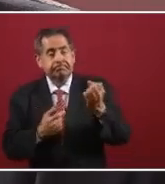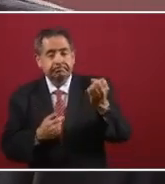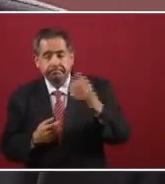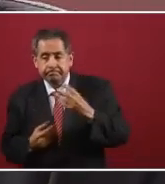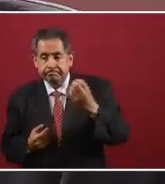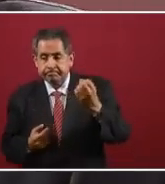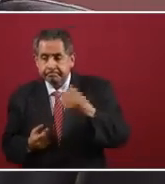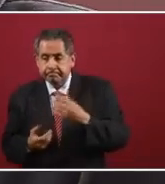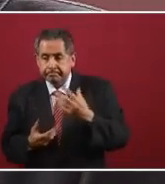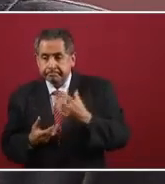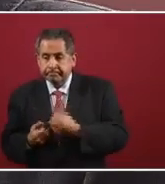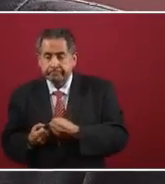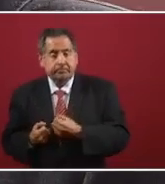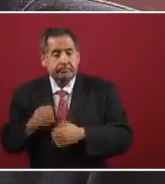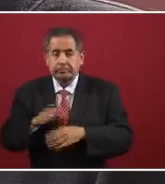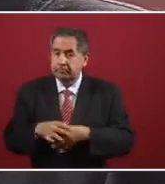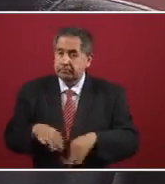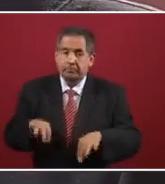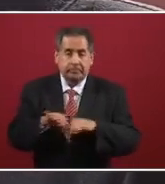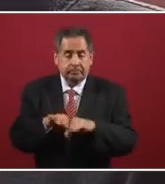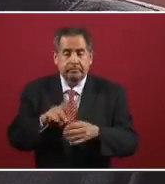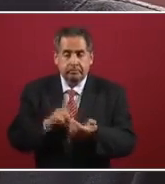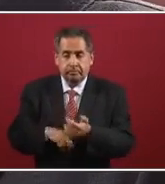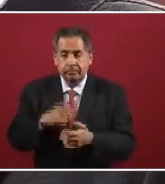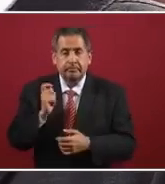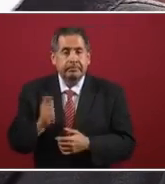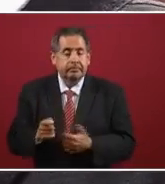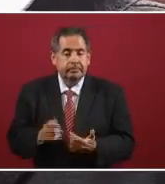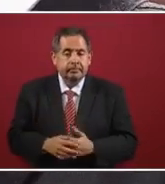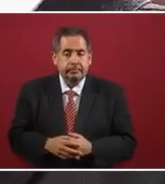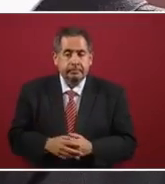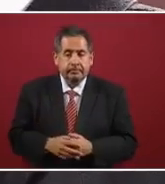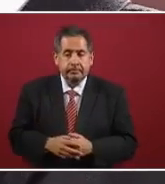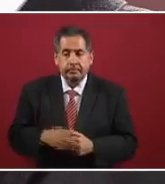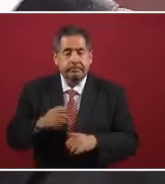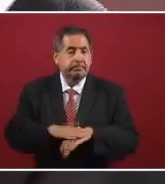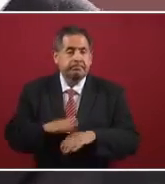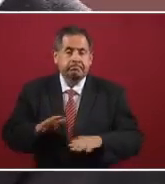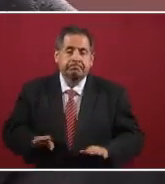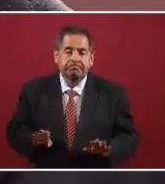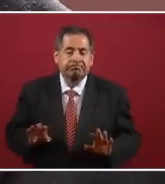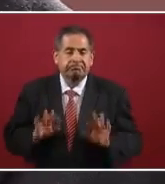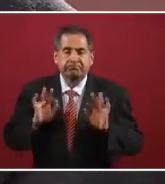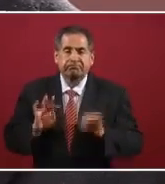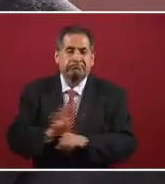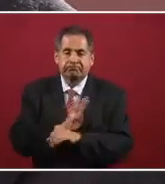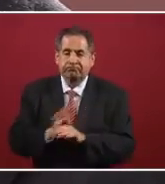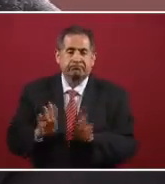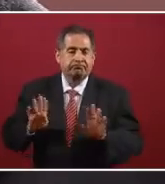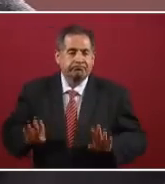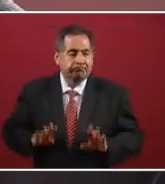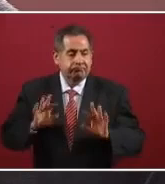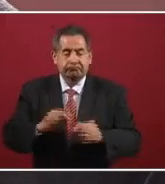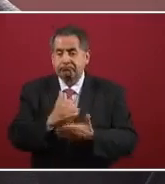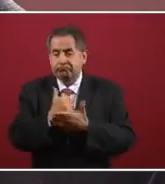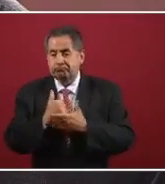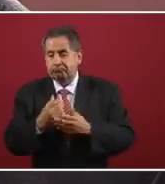la fuente de ingresos que más beneficia, que más